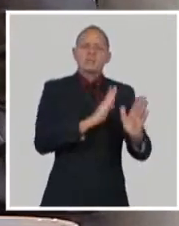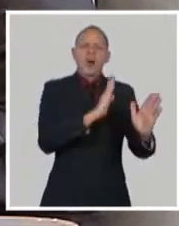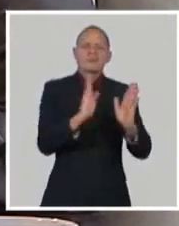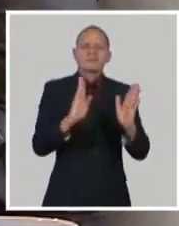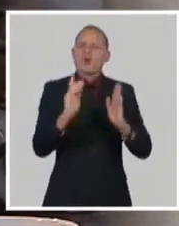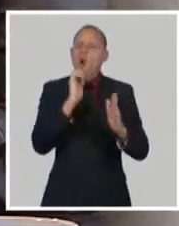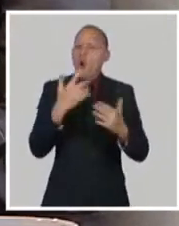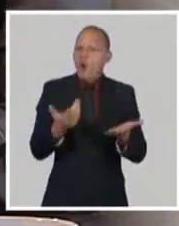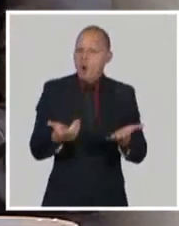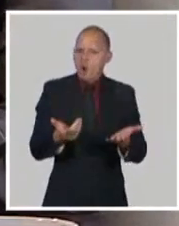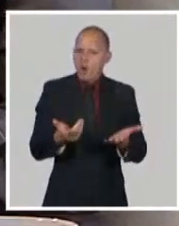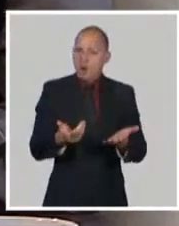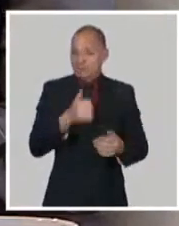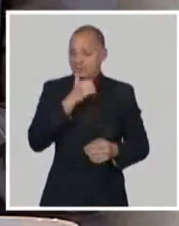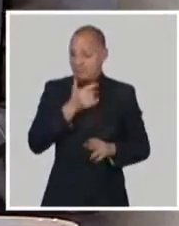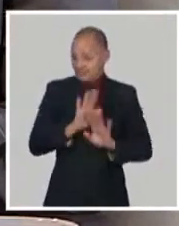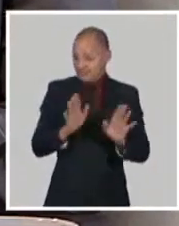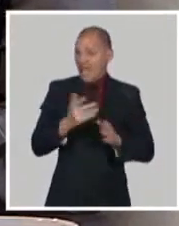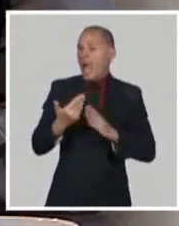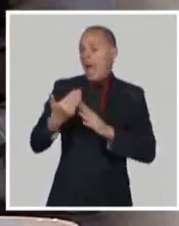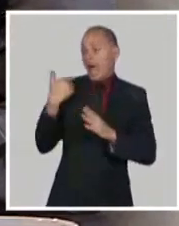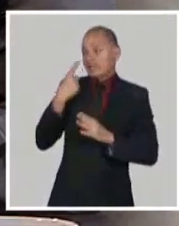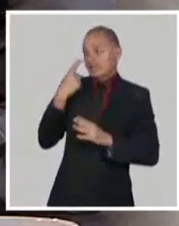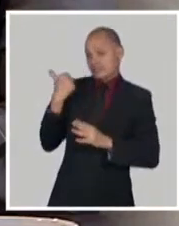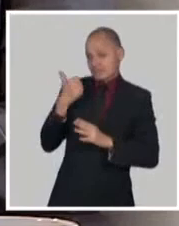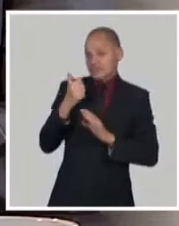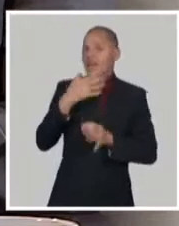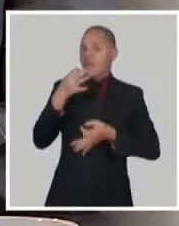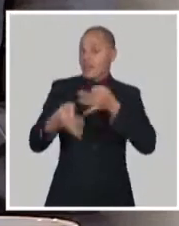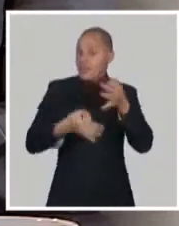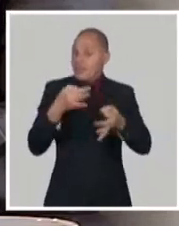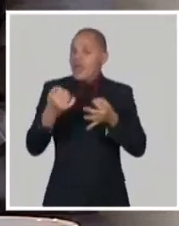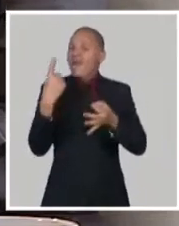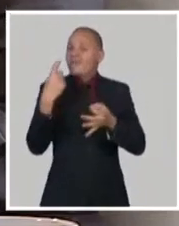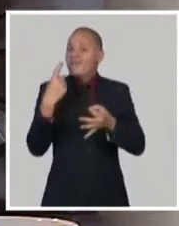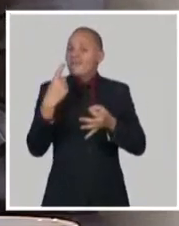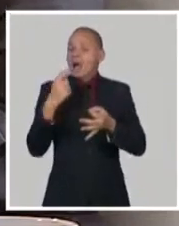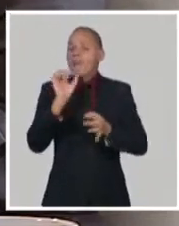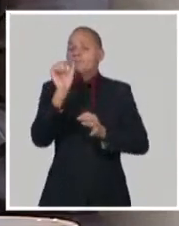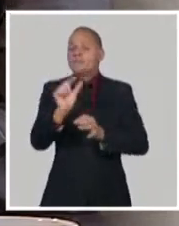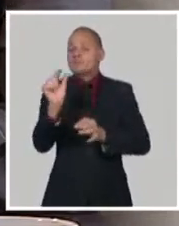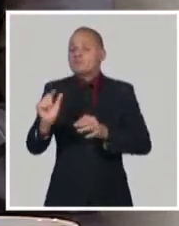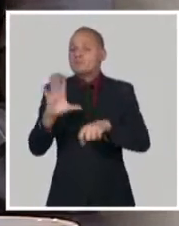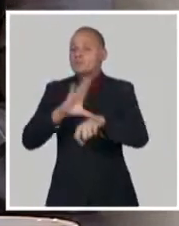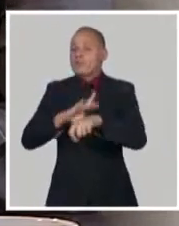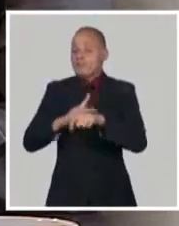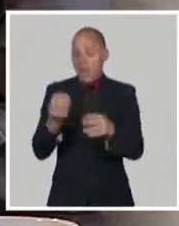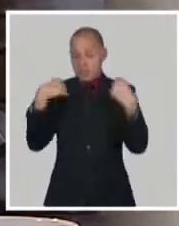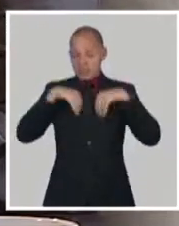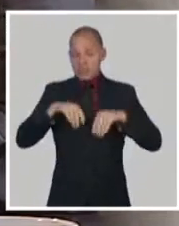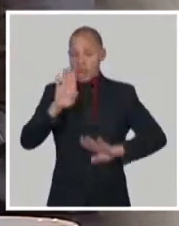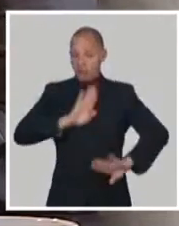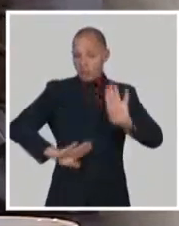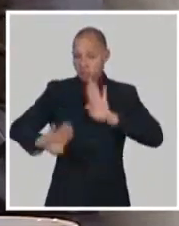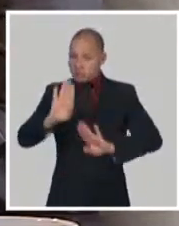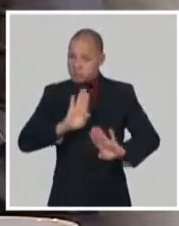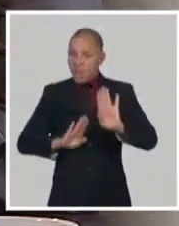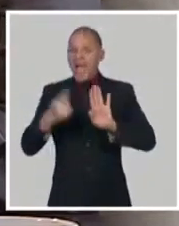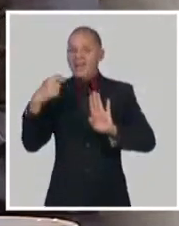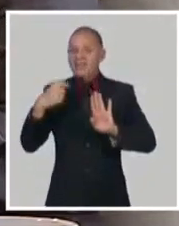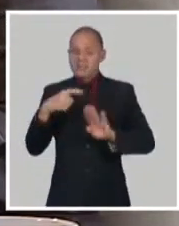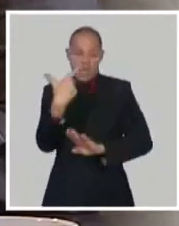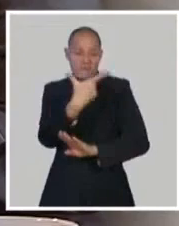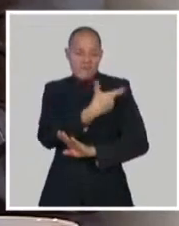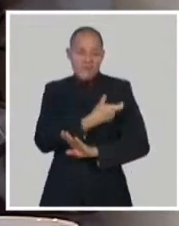es grande, en el caso de Soberana 01, en un momento determinado llegamos a estudiar